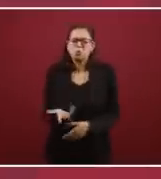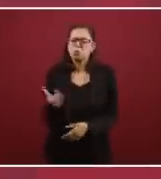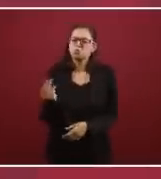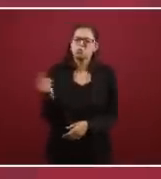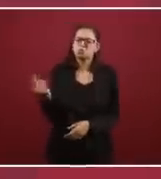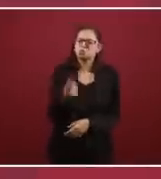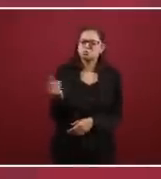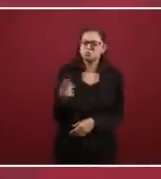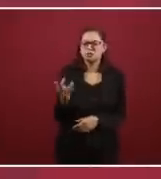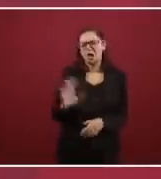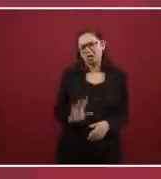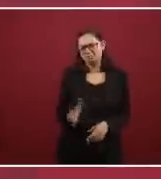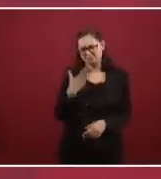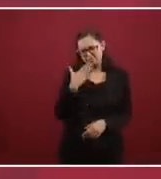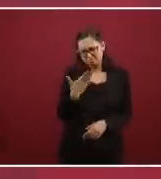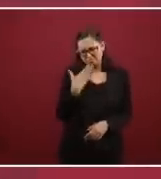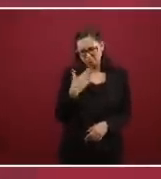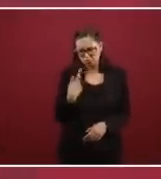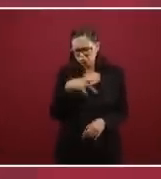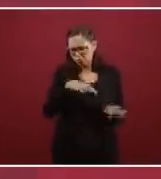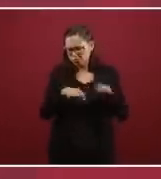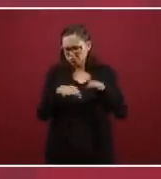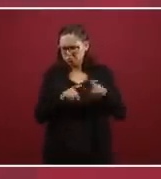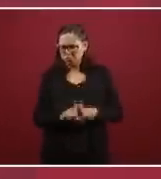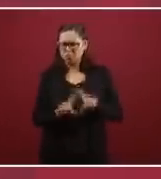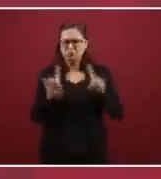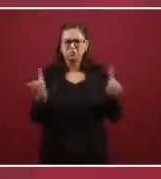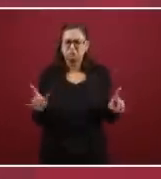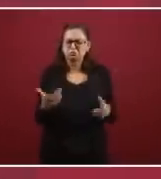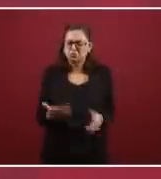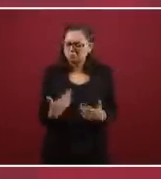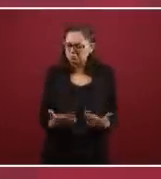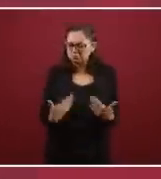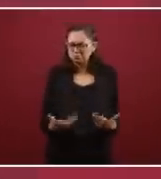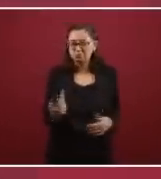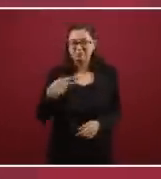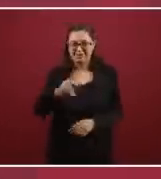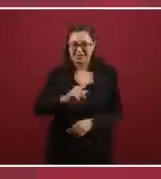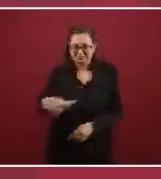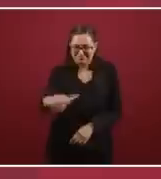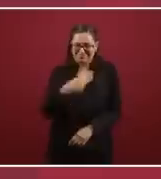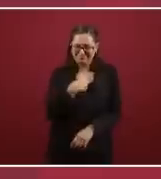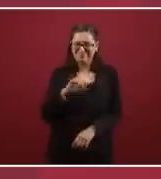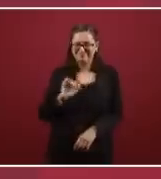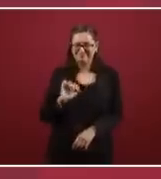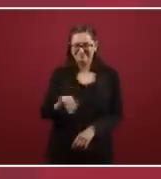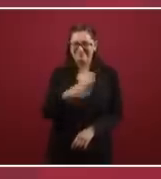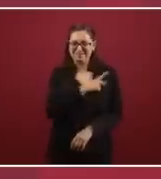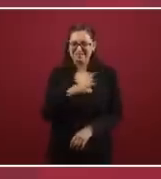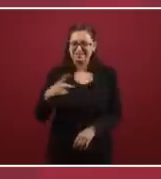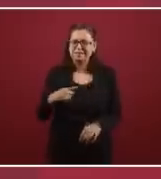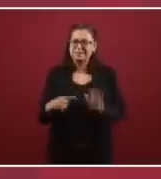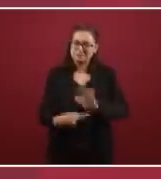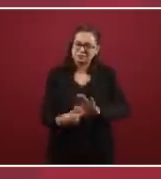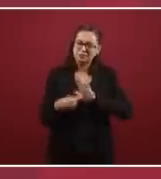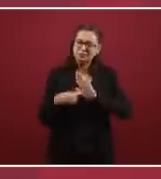sí tengo ese encargo, yo sí tengo que